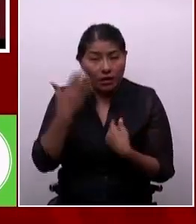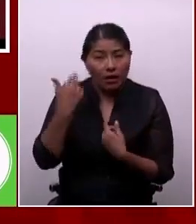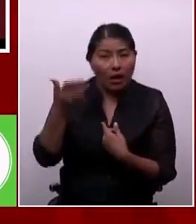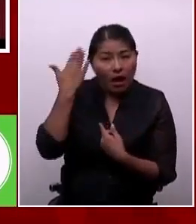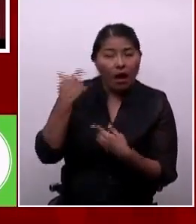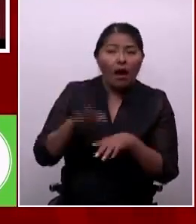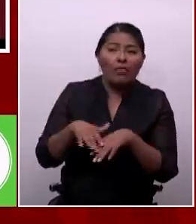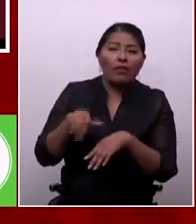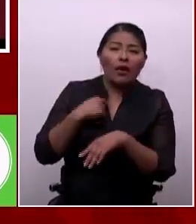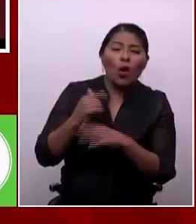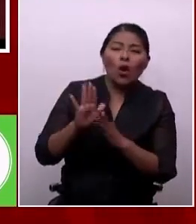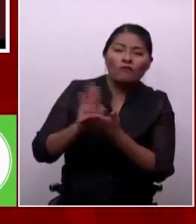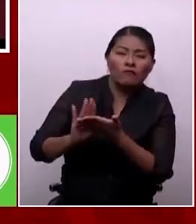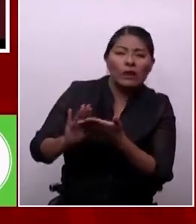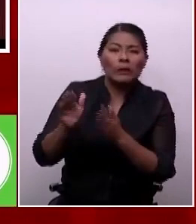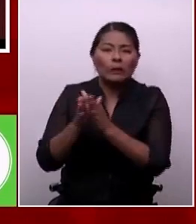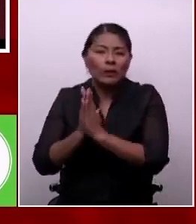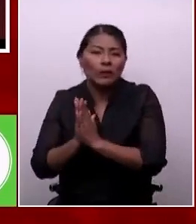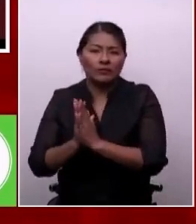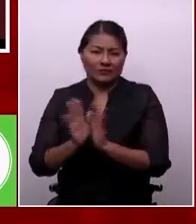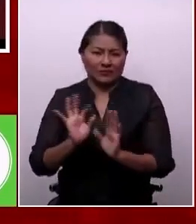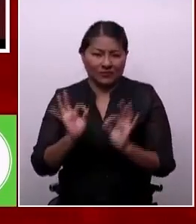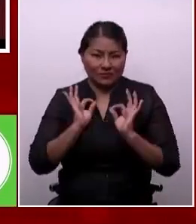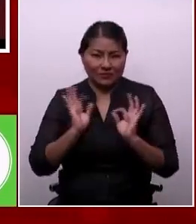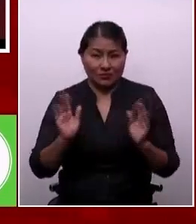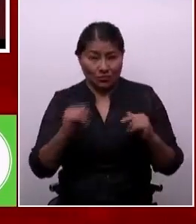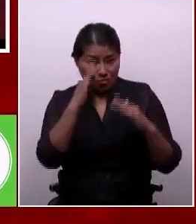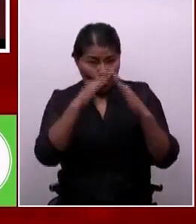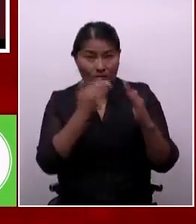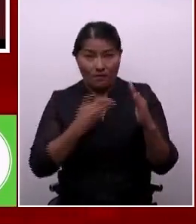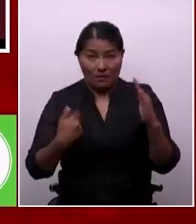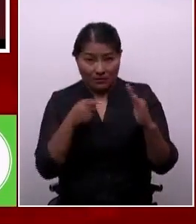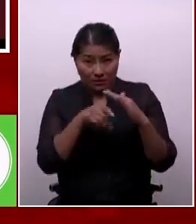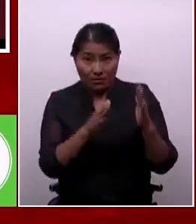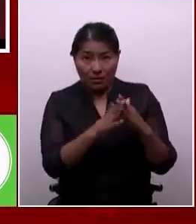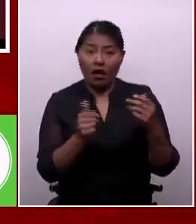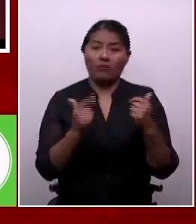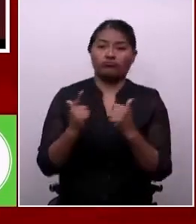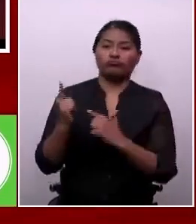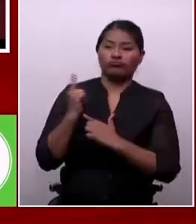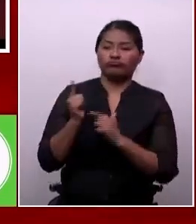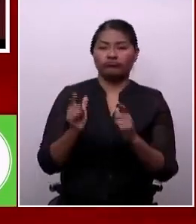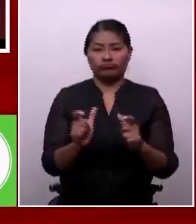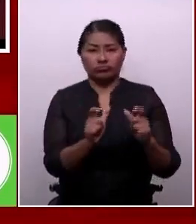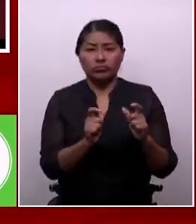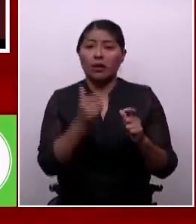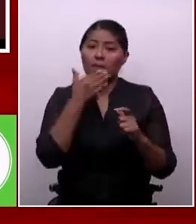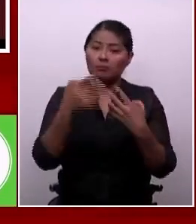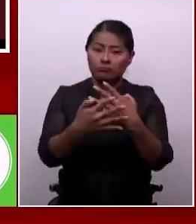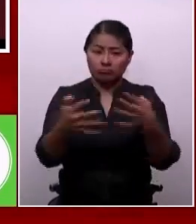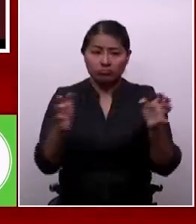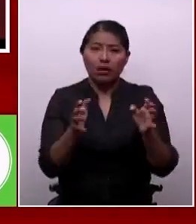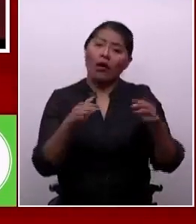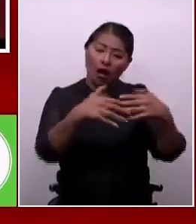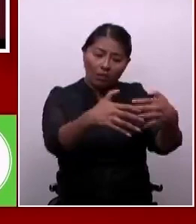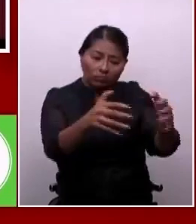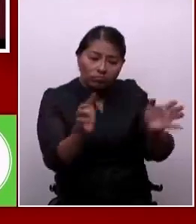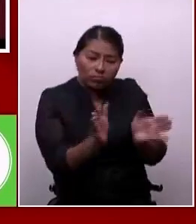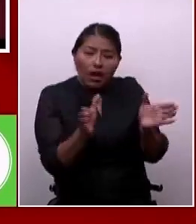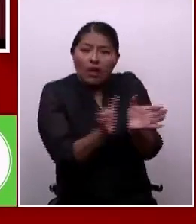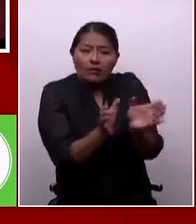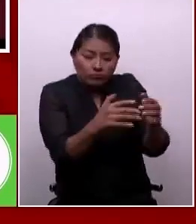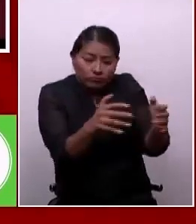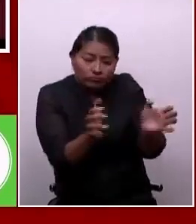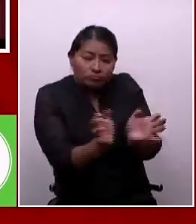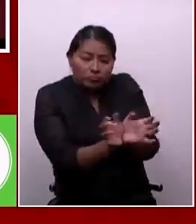diferencia ni un favor si el Palacio de Gobierno requiere resguardo especial cercamos el Palacio el predio de palacio